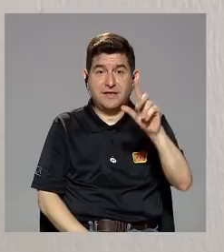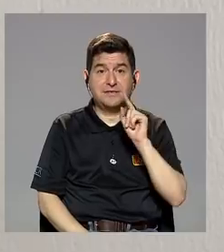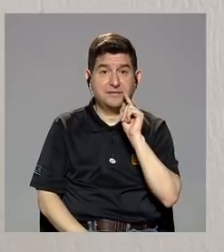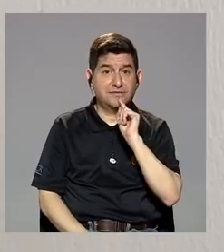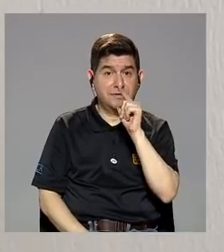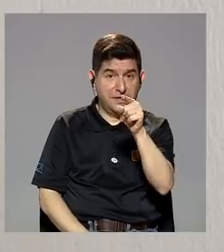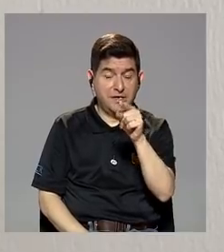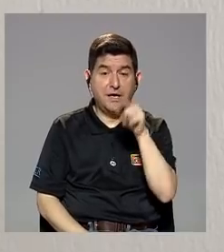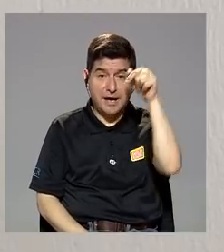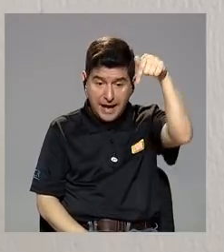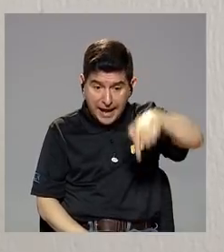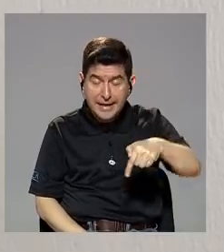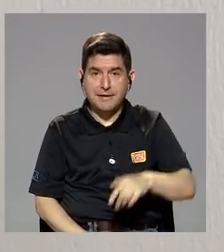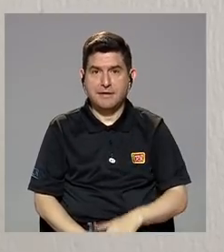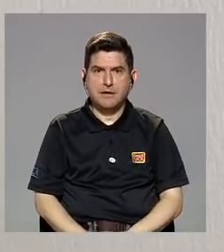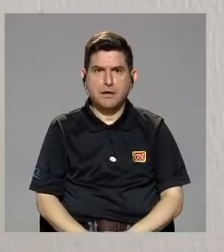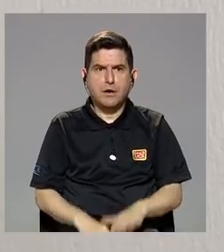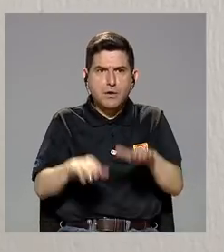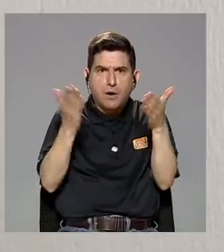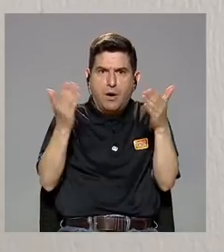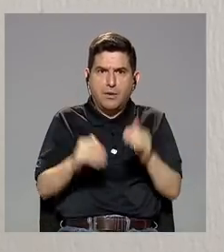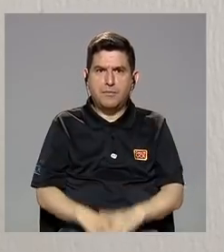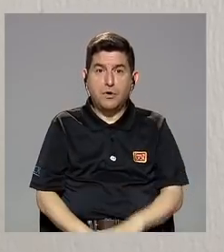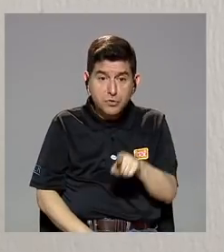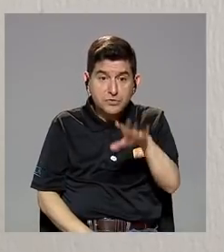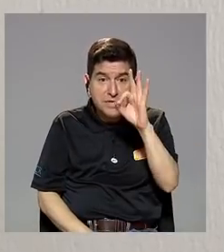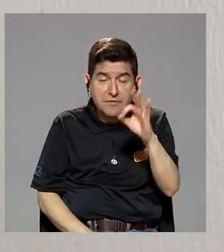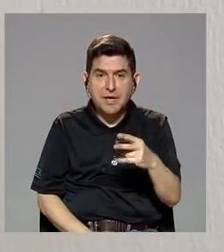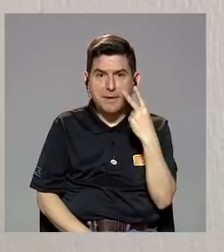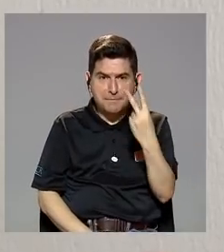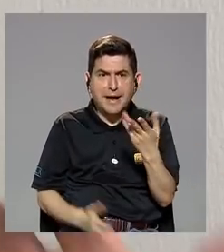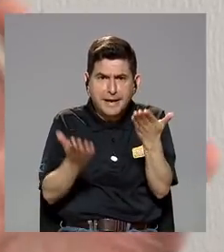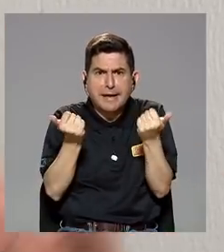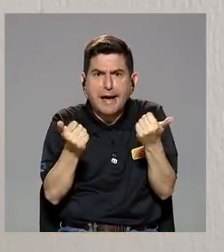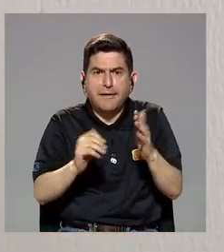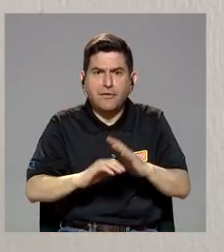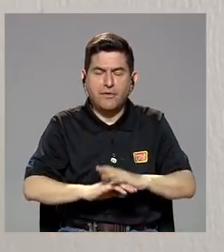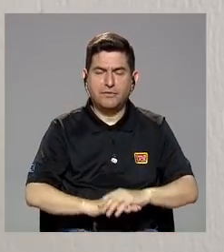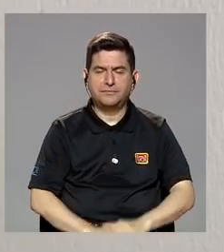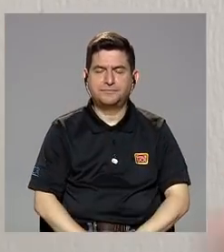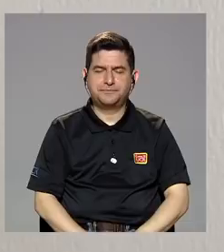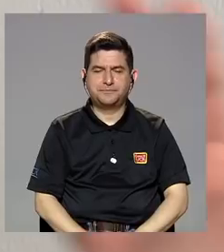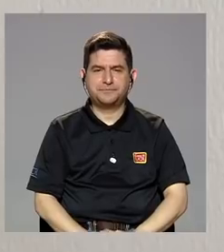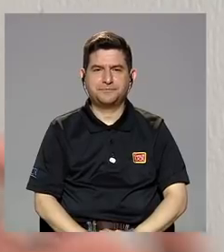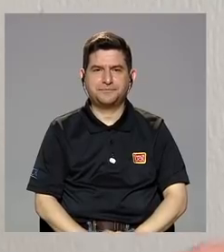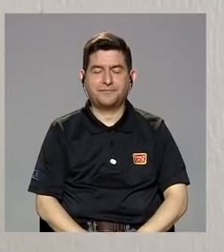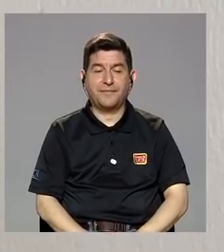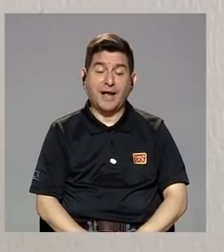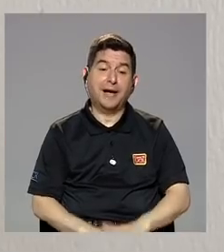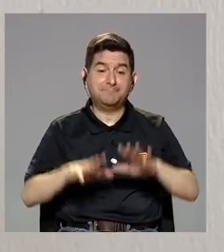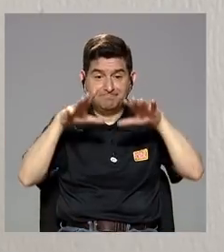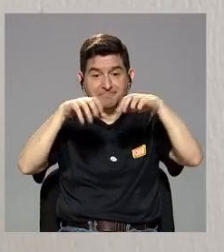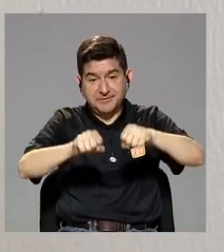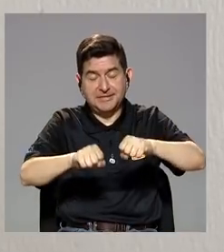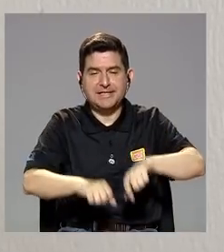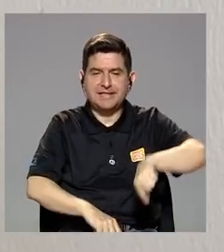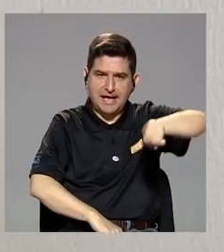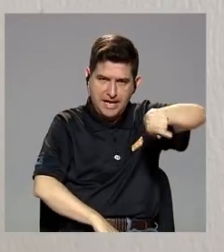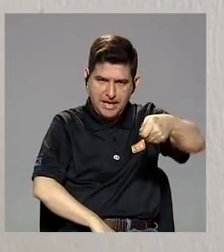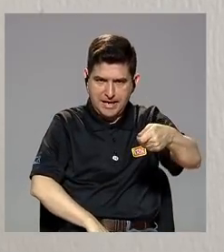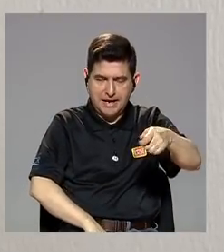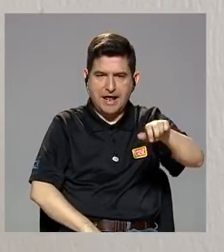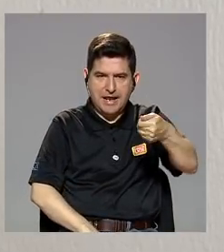conté que estabas acá me dijo no puede ser como y cómo estaba yo creo haber logrado el hecho que ya una cita en canal